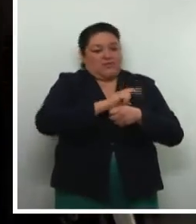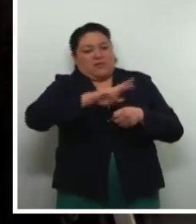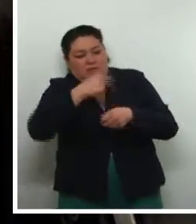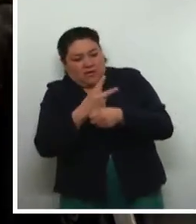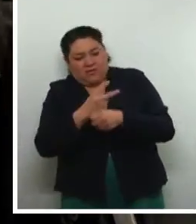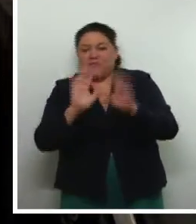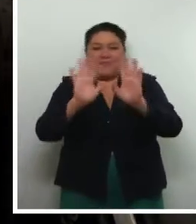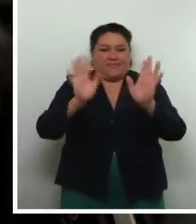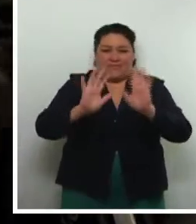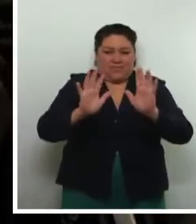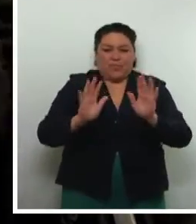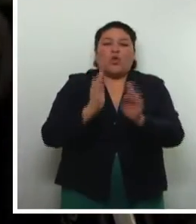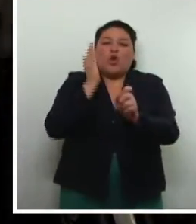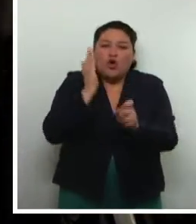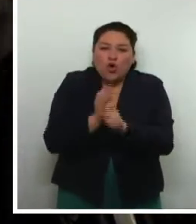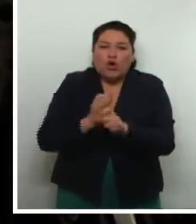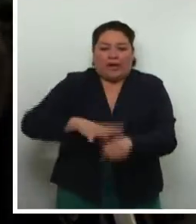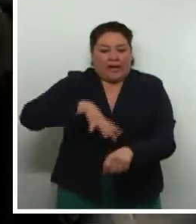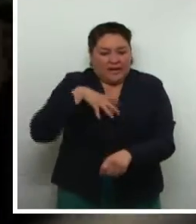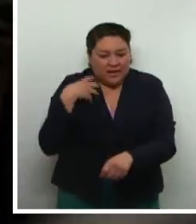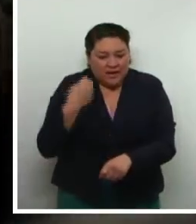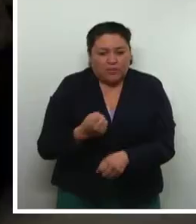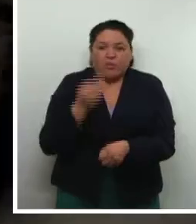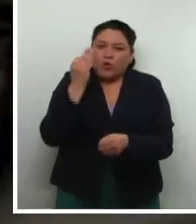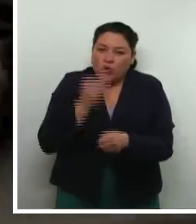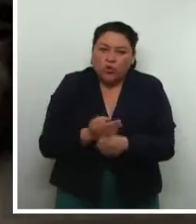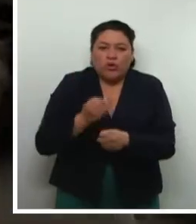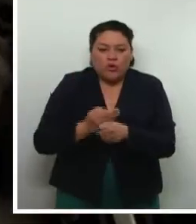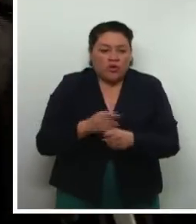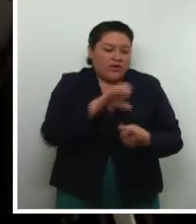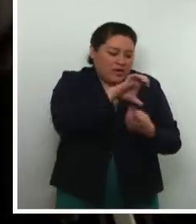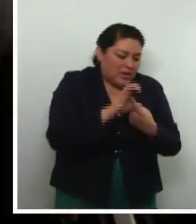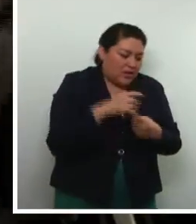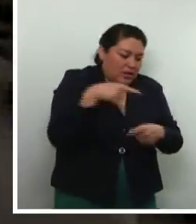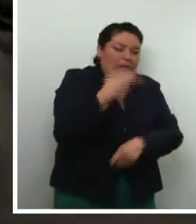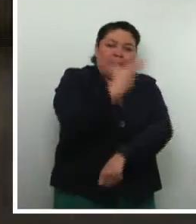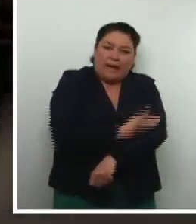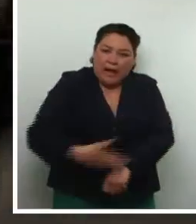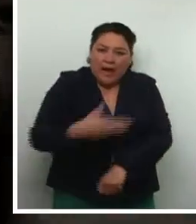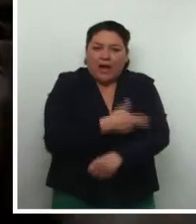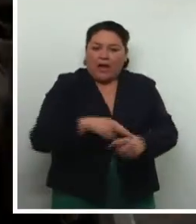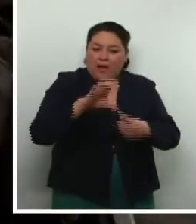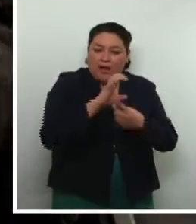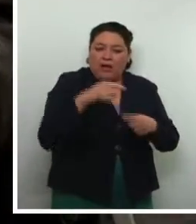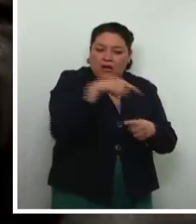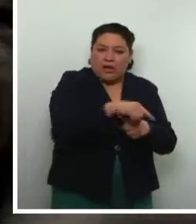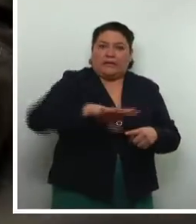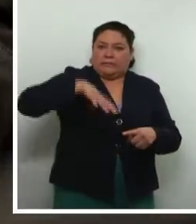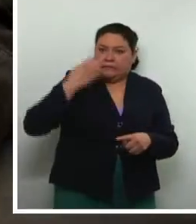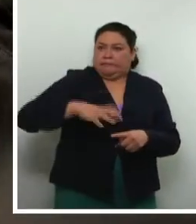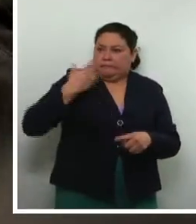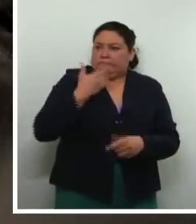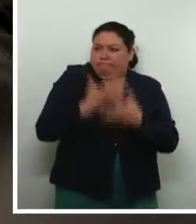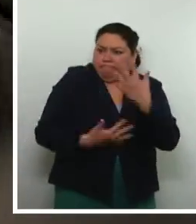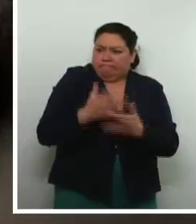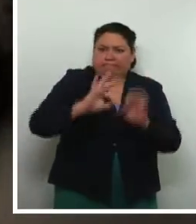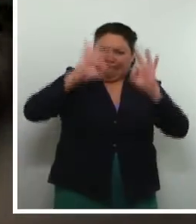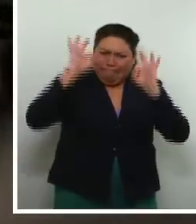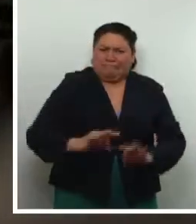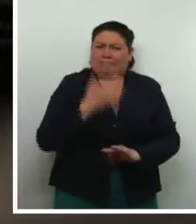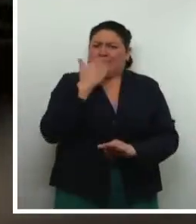pero hágase el esfuerzo en la propia comisión. El esfuerzo fue muy exitoso.